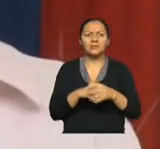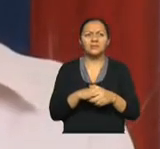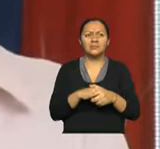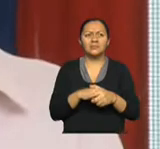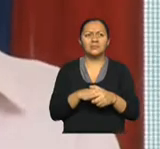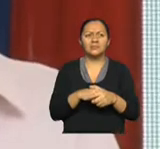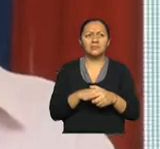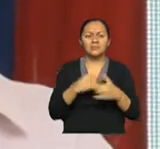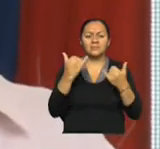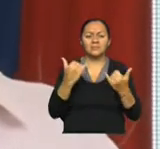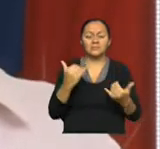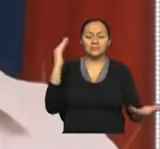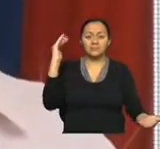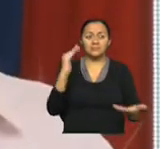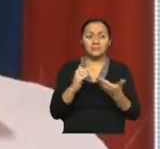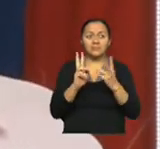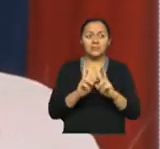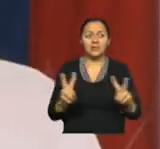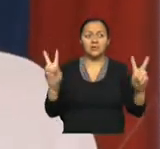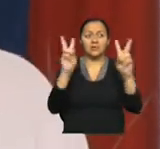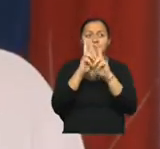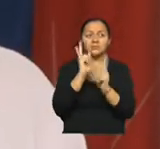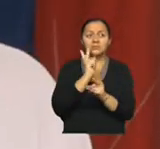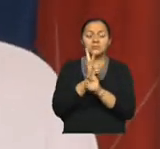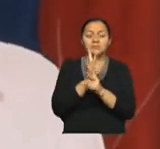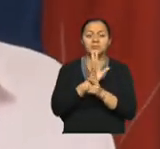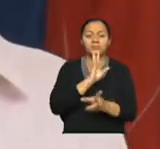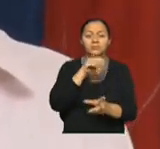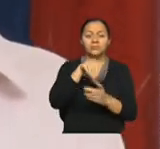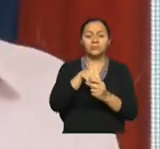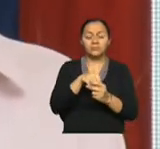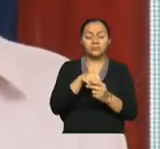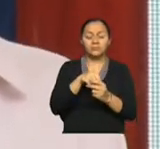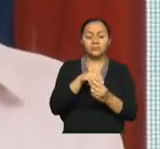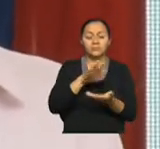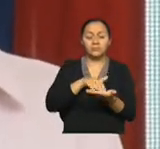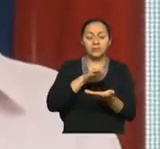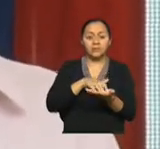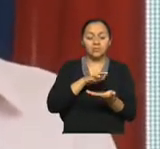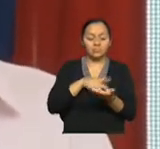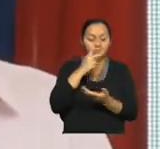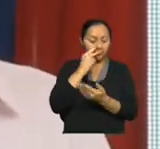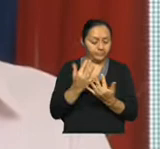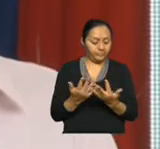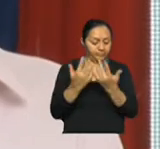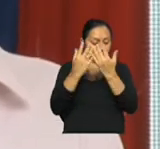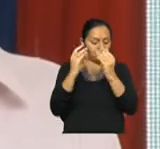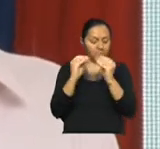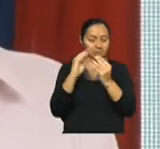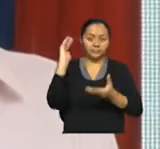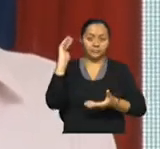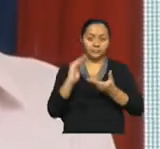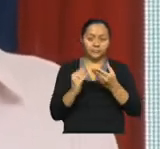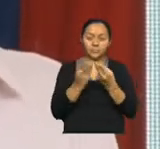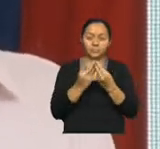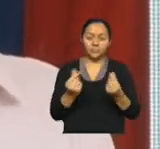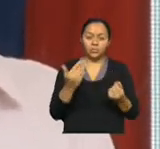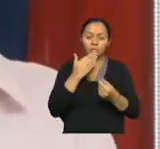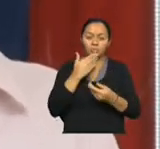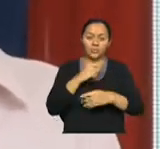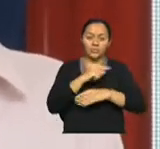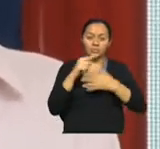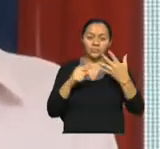de reducir los costos y riesgos de la producción de los cultivos de maíz y arroz, de esta manera mitigar las